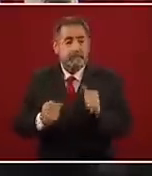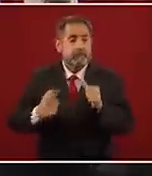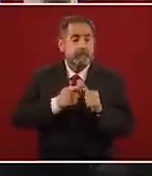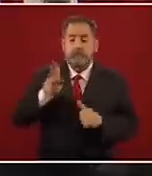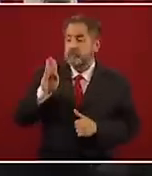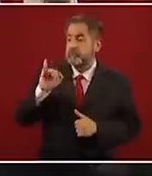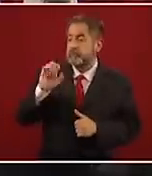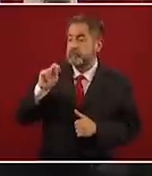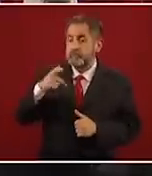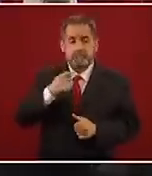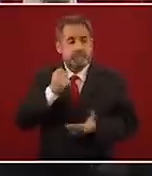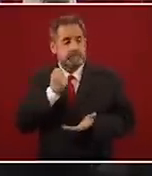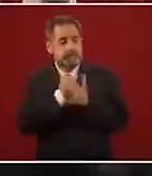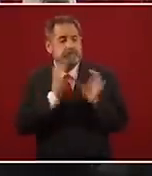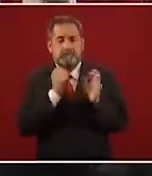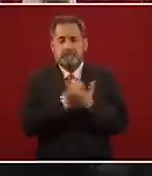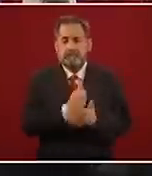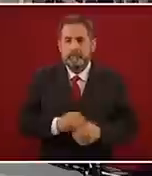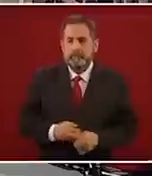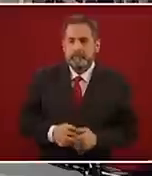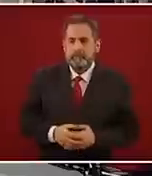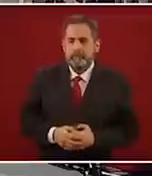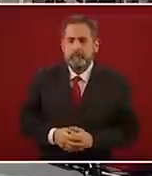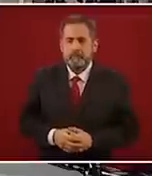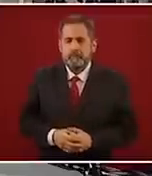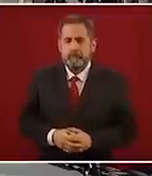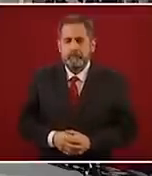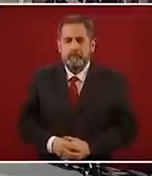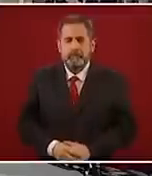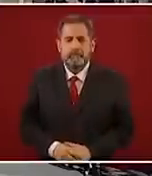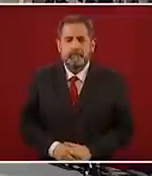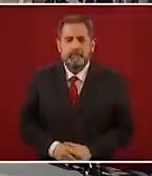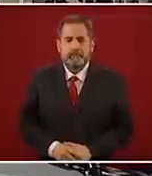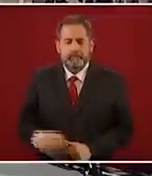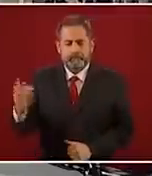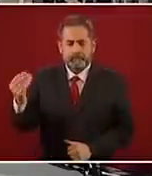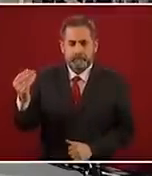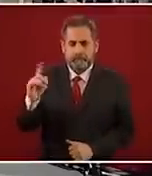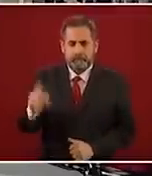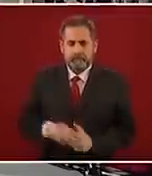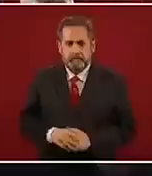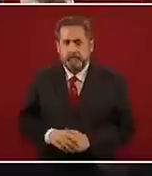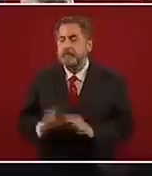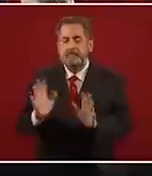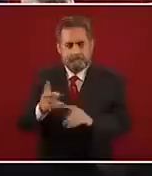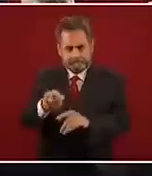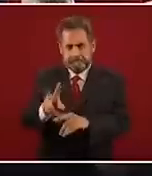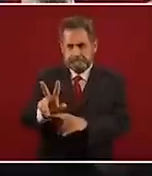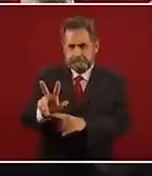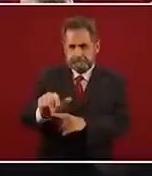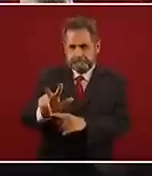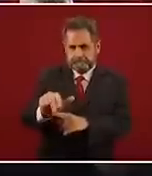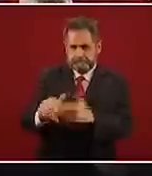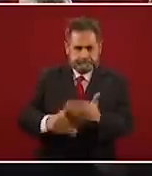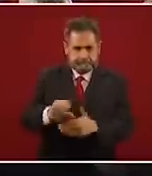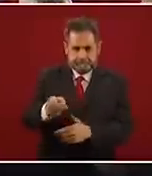certificación. Sí, señor presidente, de ese lado. Para que haya un comprador final o copropietario. Ya estamos en eso. Se mantiene el 15,